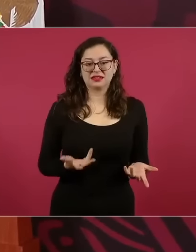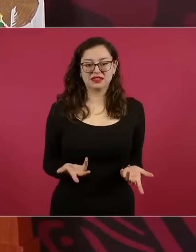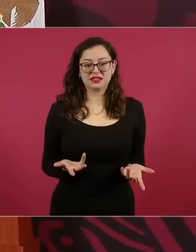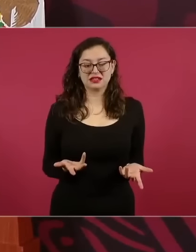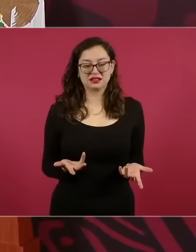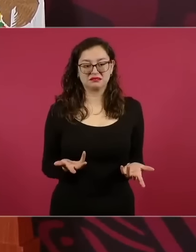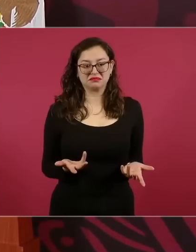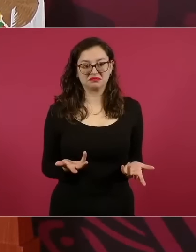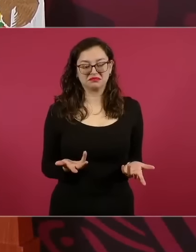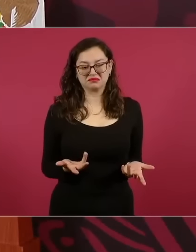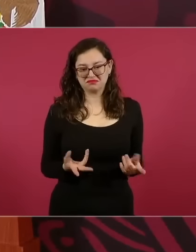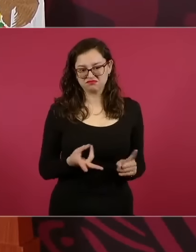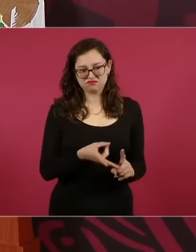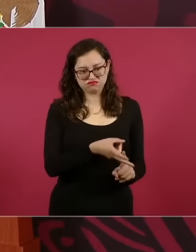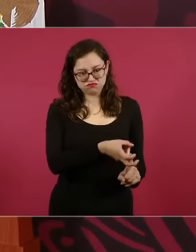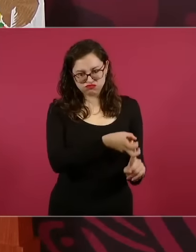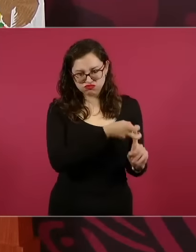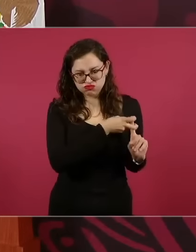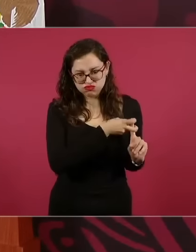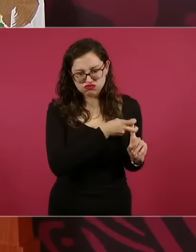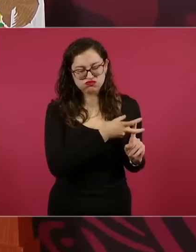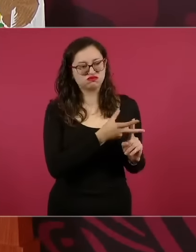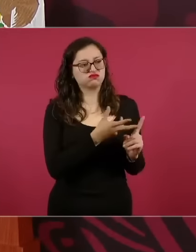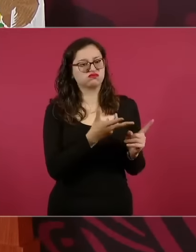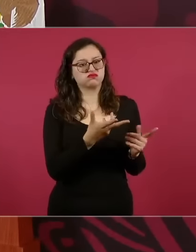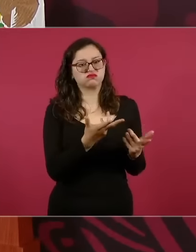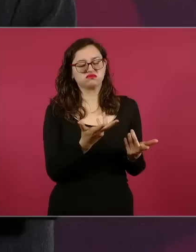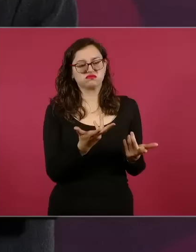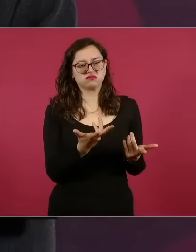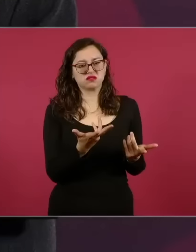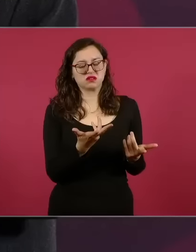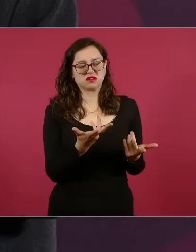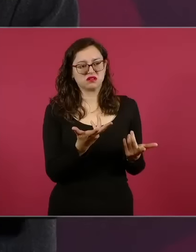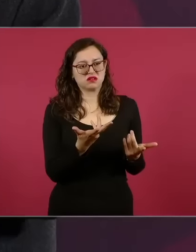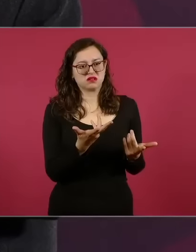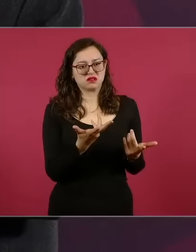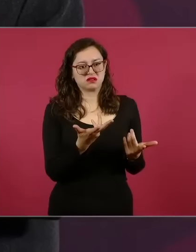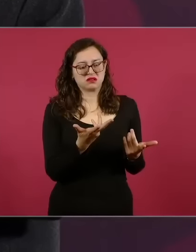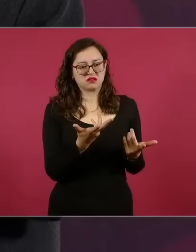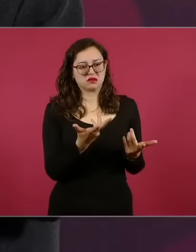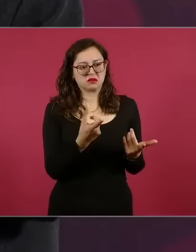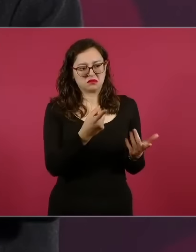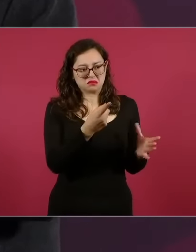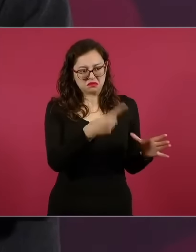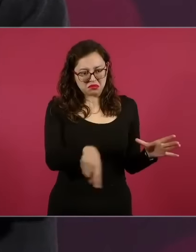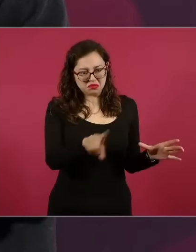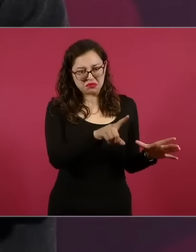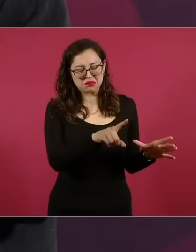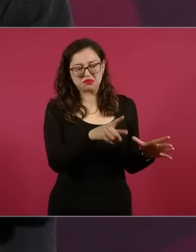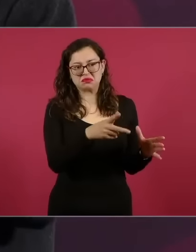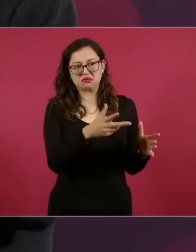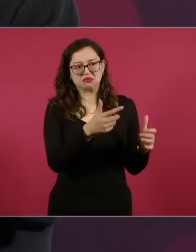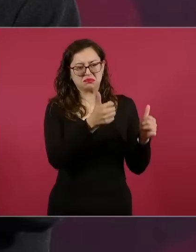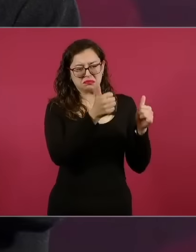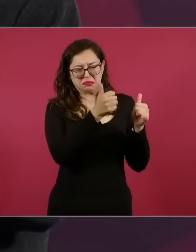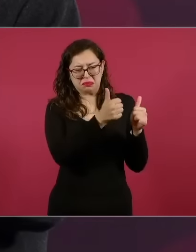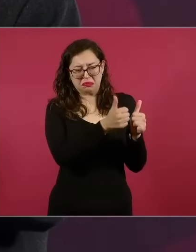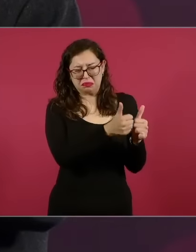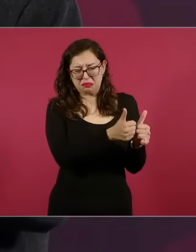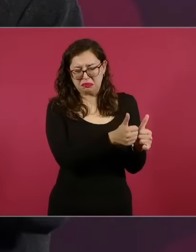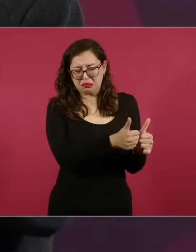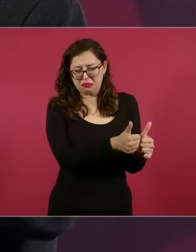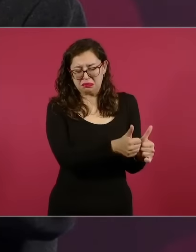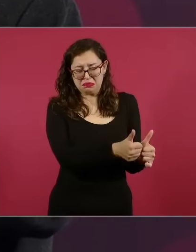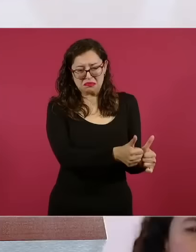que fueron secuestrados, que los mantuvieron meses,